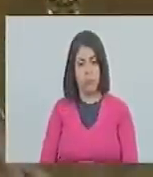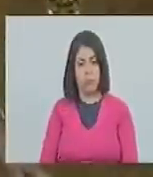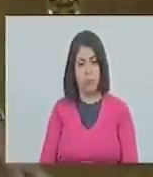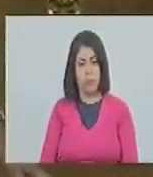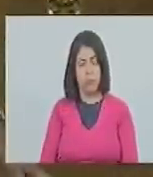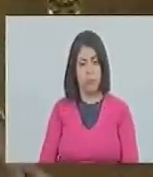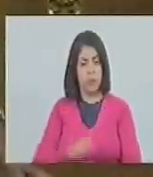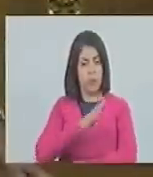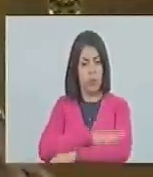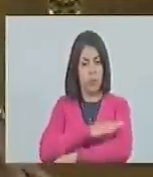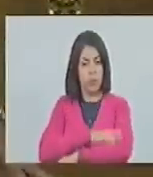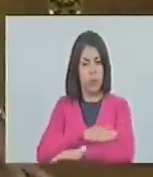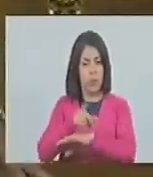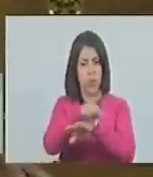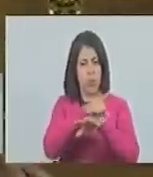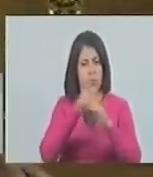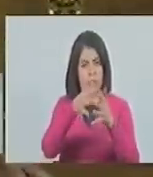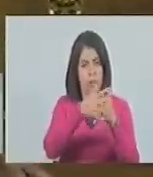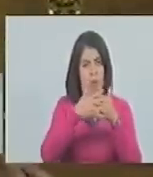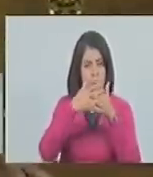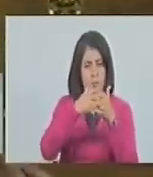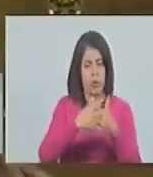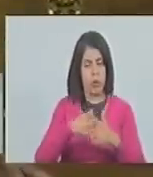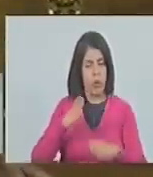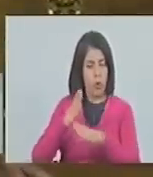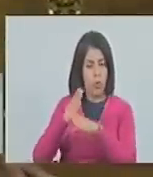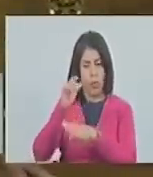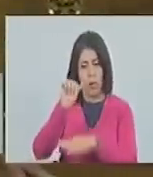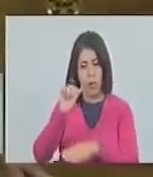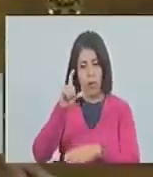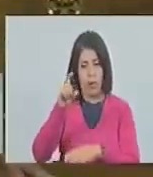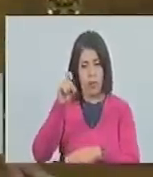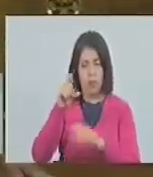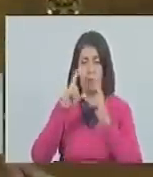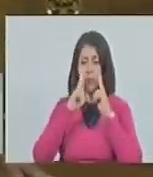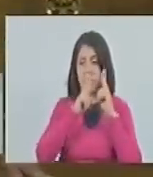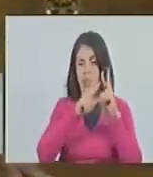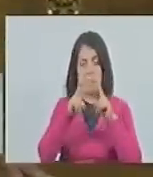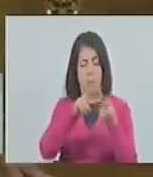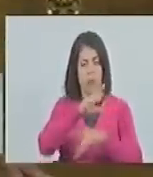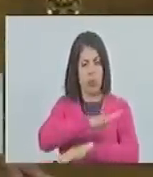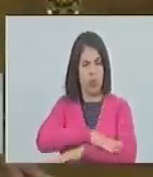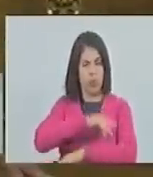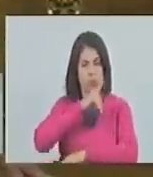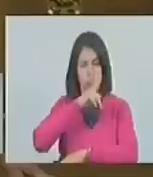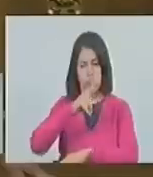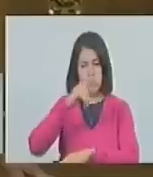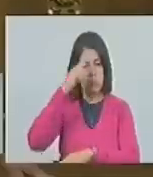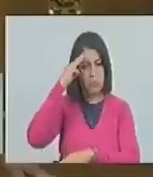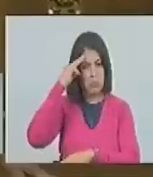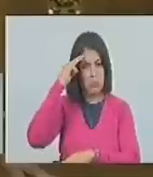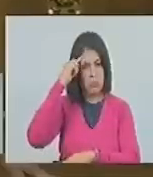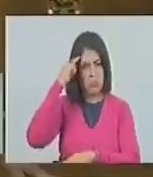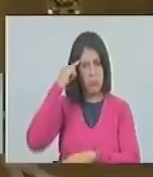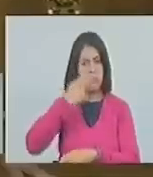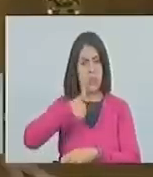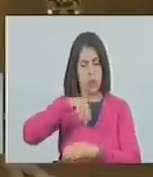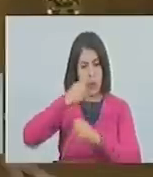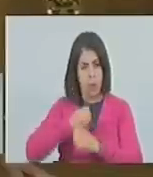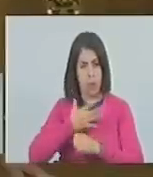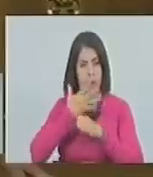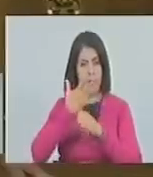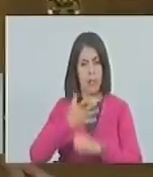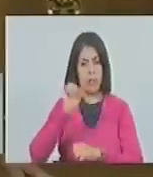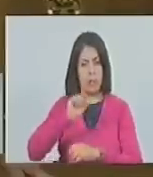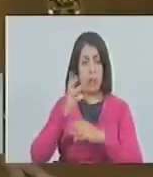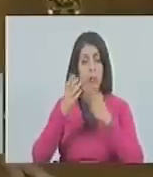de la conducta del gobierno norteamericano contra Alex Saab está a la vista de todos, y nosotros tenemos la esperanza de